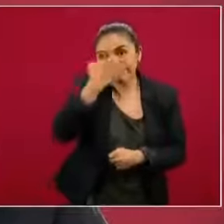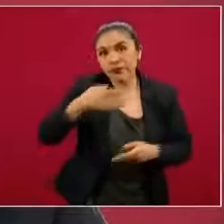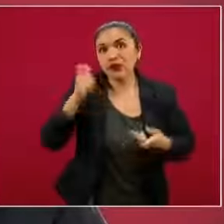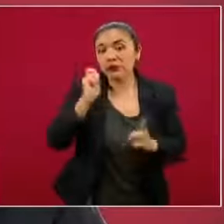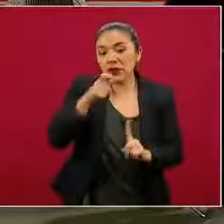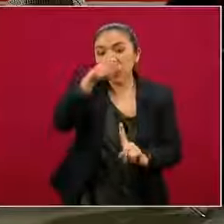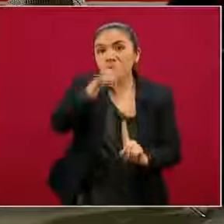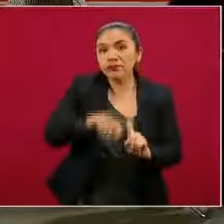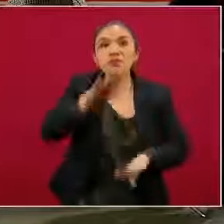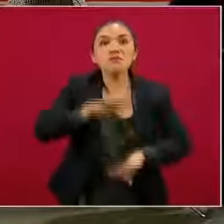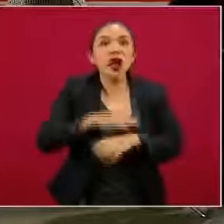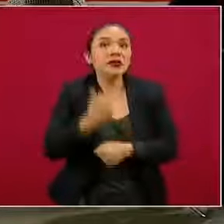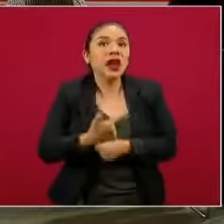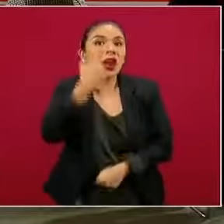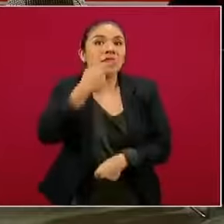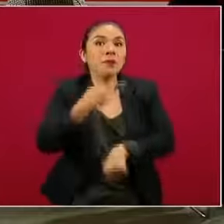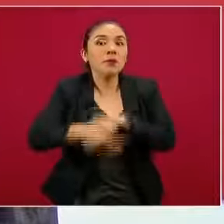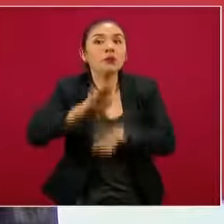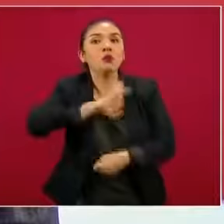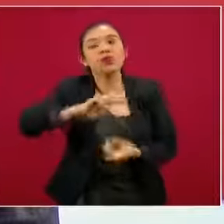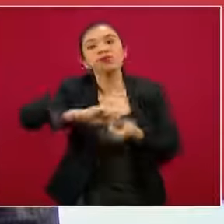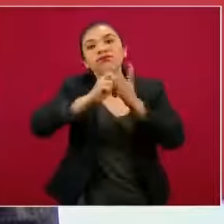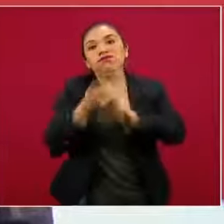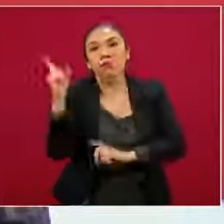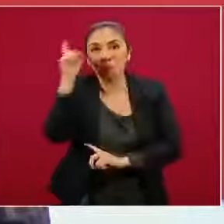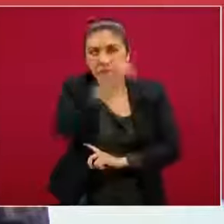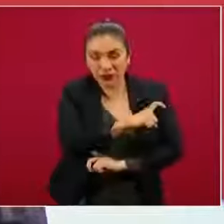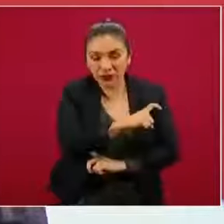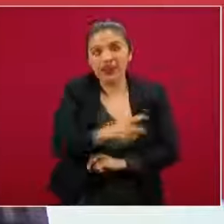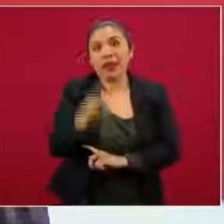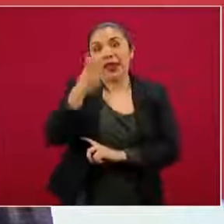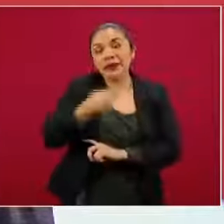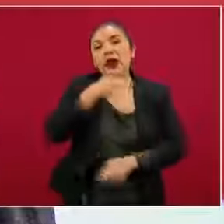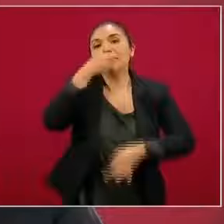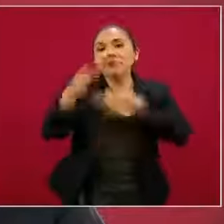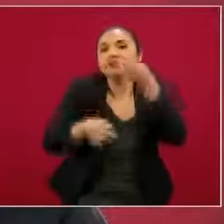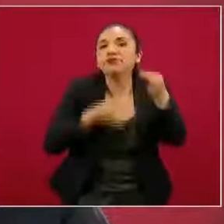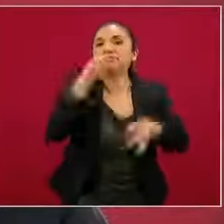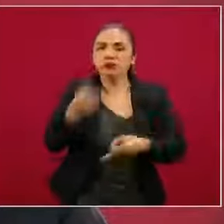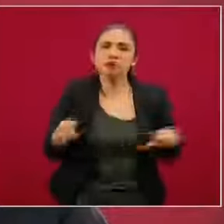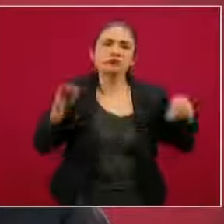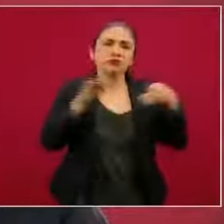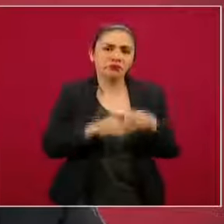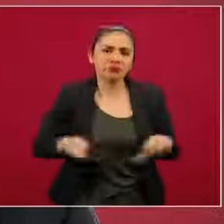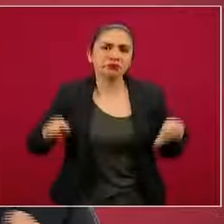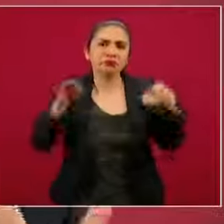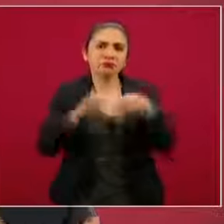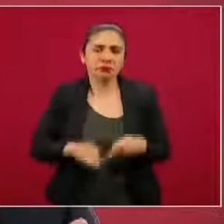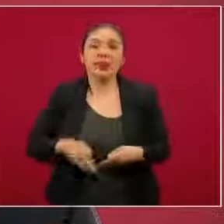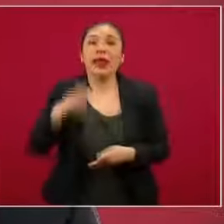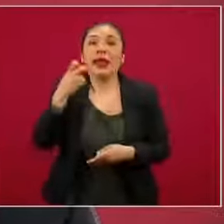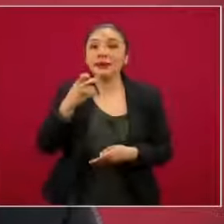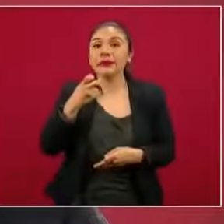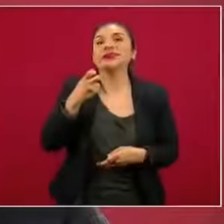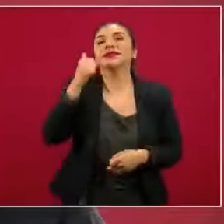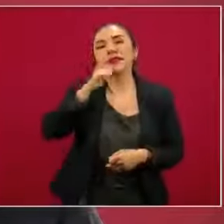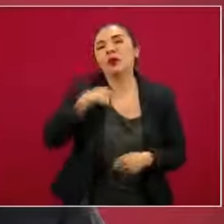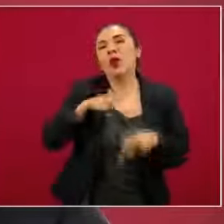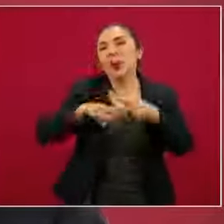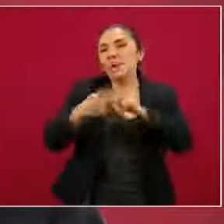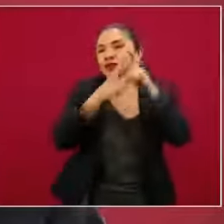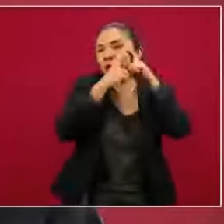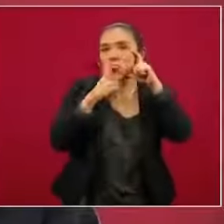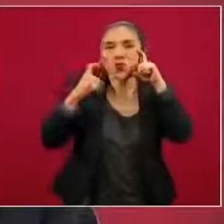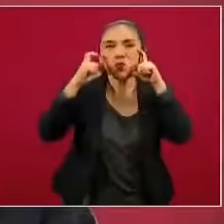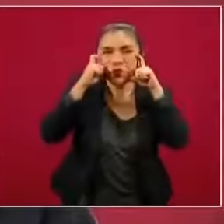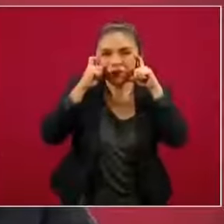que tiene un riesgo mayor de complicarse. Este recordatorio lo hacemos periódicamente, pero esa es la razón por la que iniciamos la